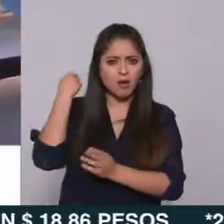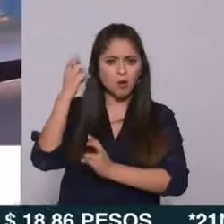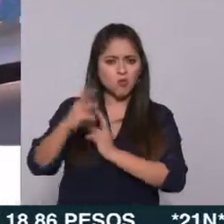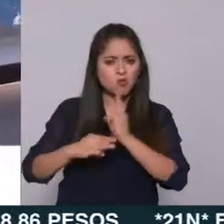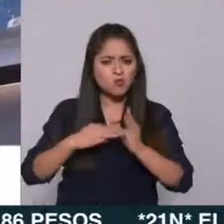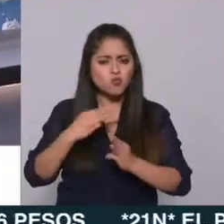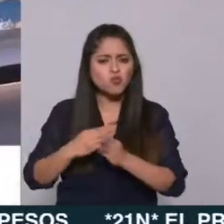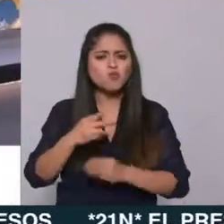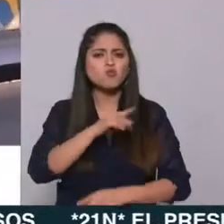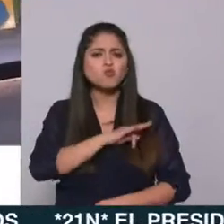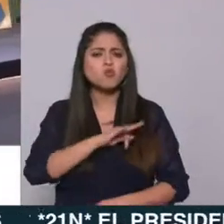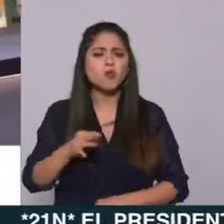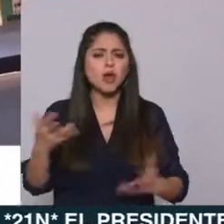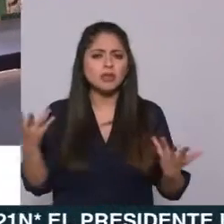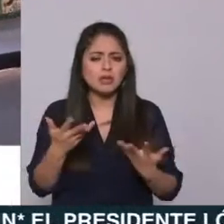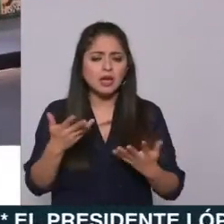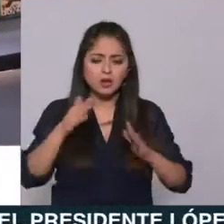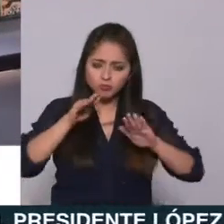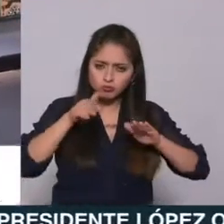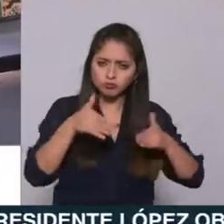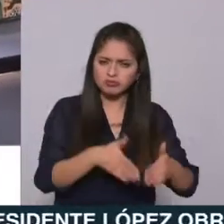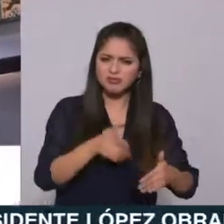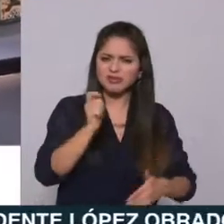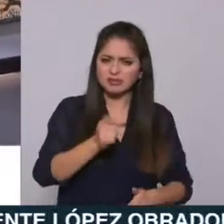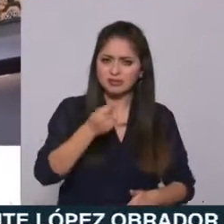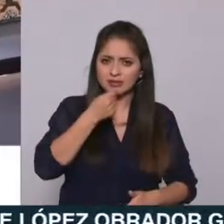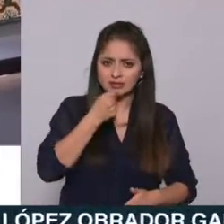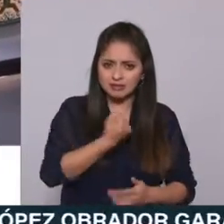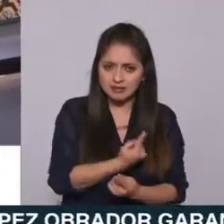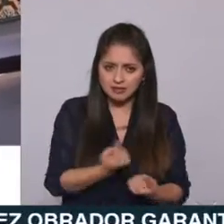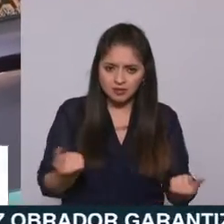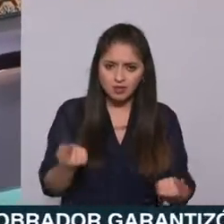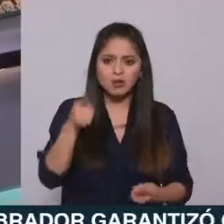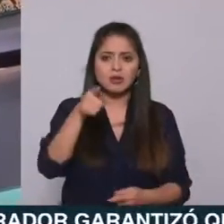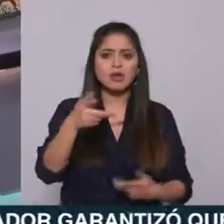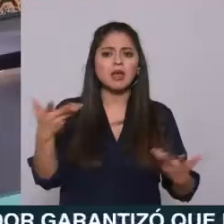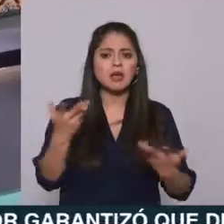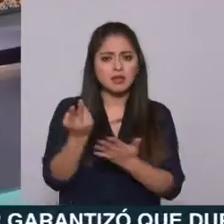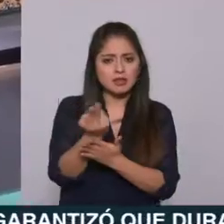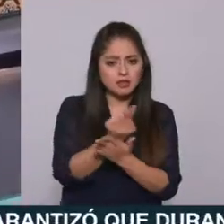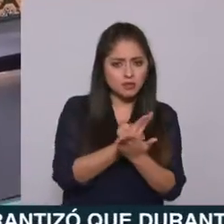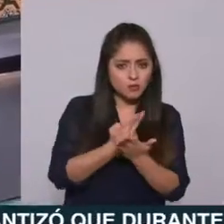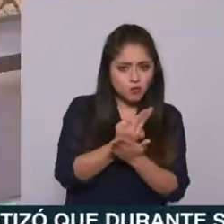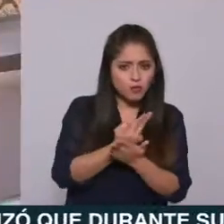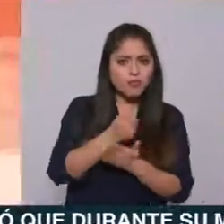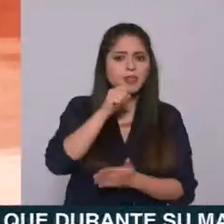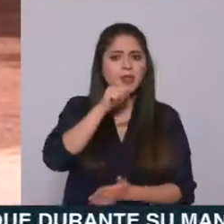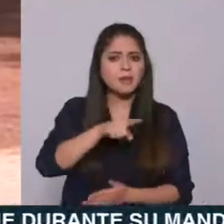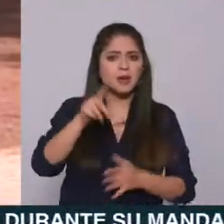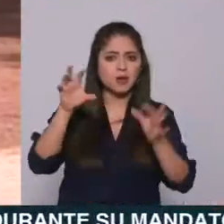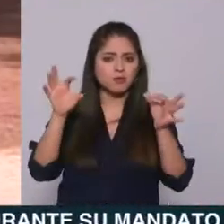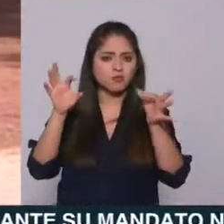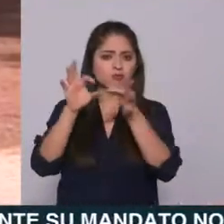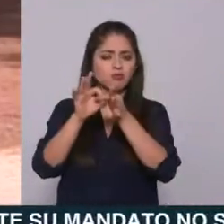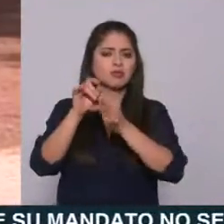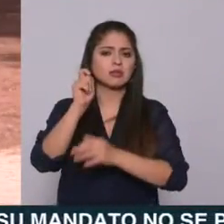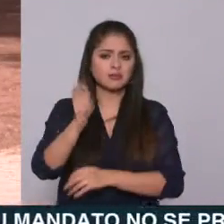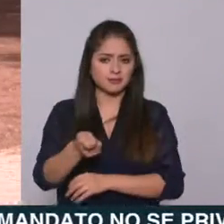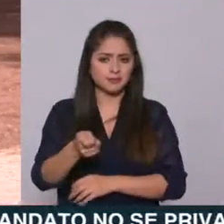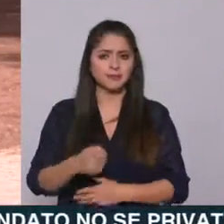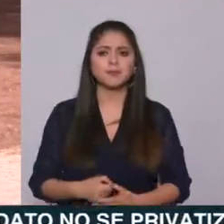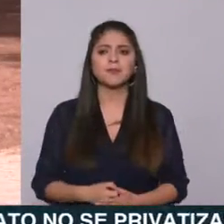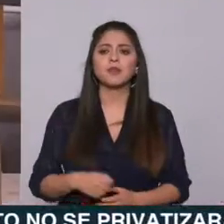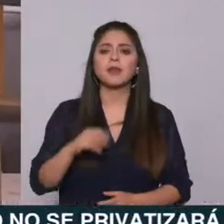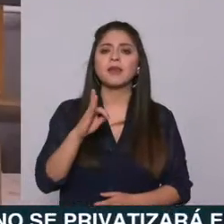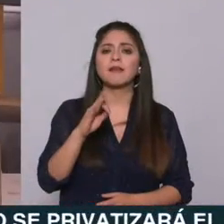hacer, pero para niños. Entonces lo que hace es hacer la ilustración y acompañarla de la definición. La FIL Infantil